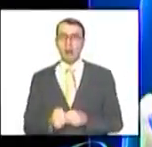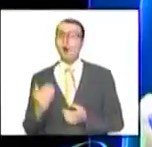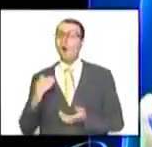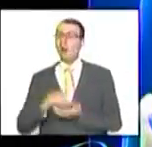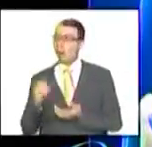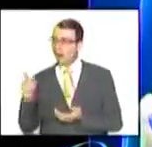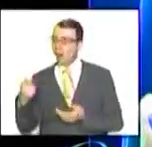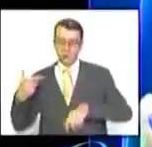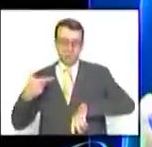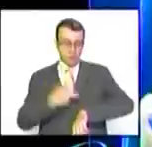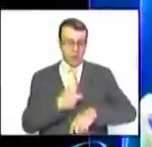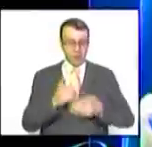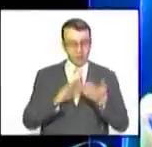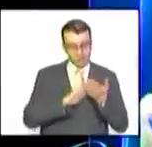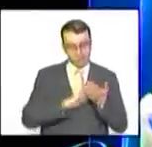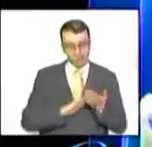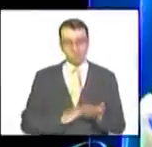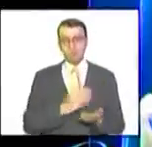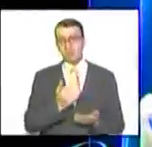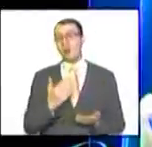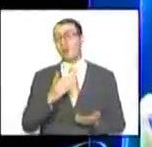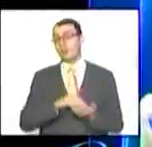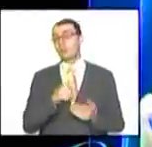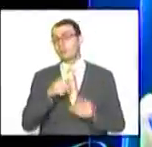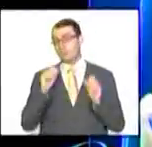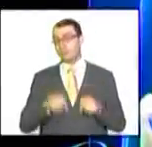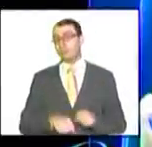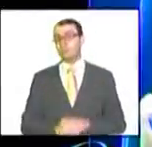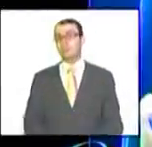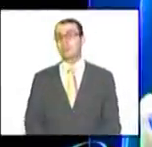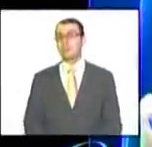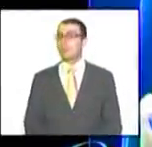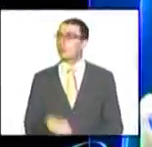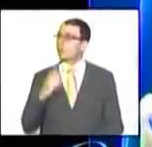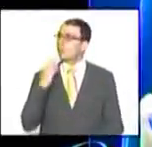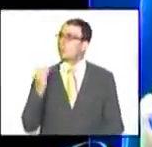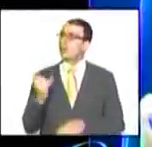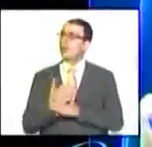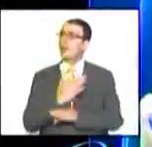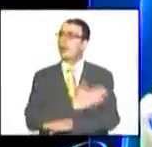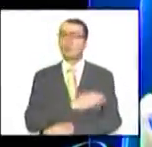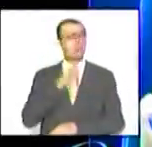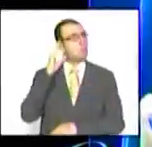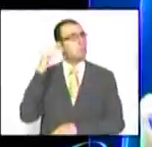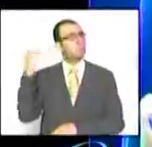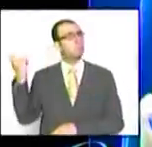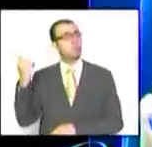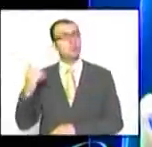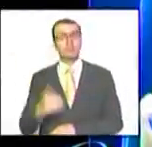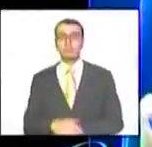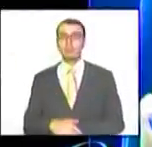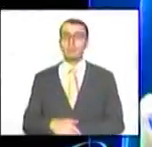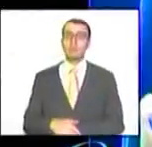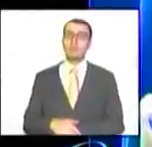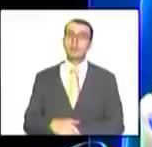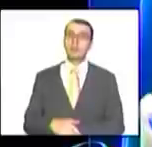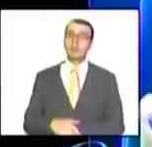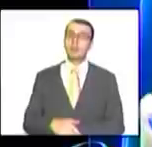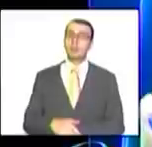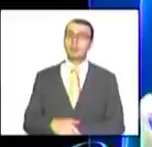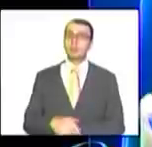claro, qué? Es que hay regeneración. Es que anteriormente uno escuchaba, la artrosis no tiene